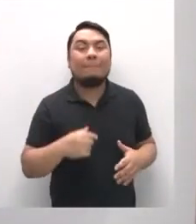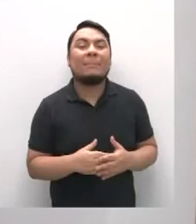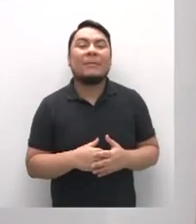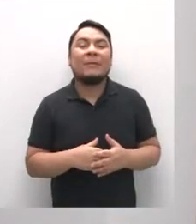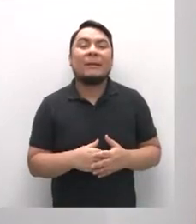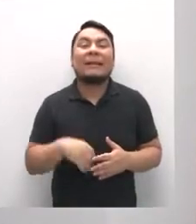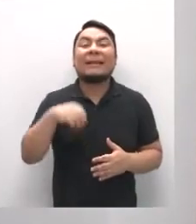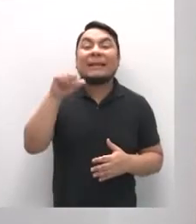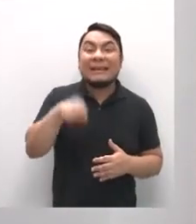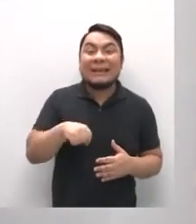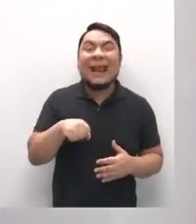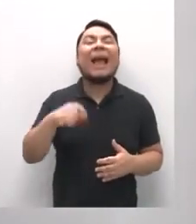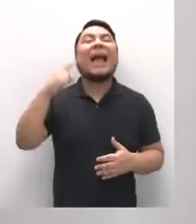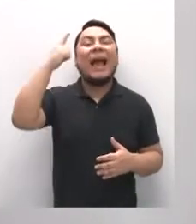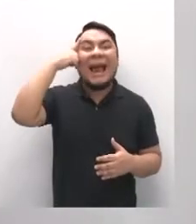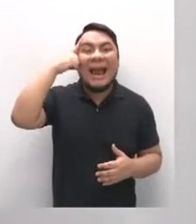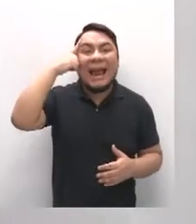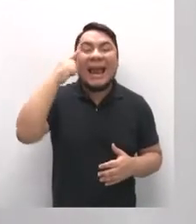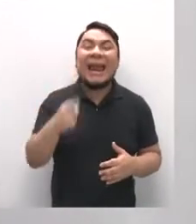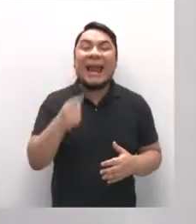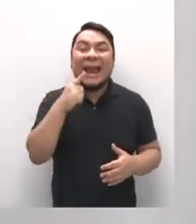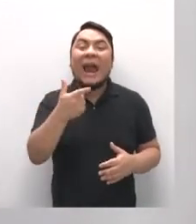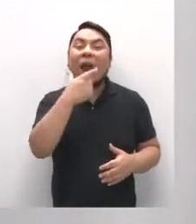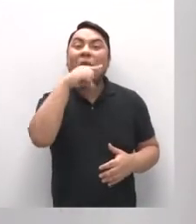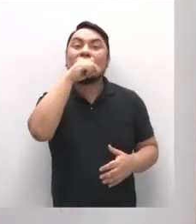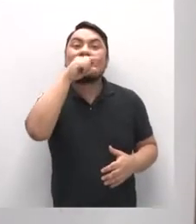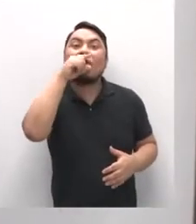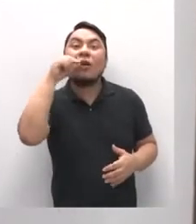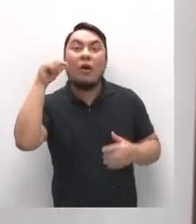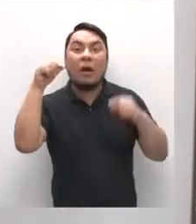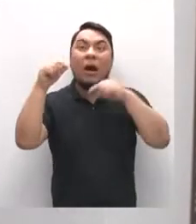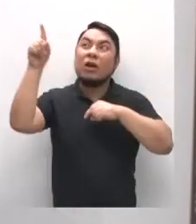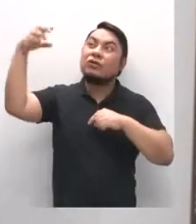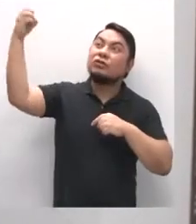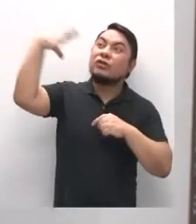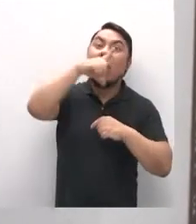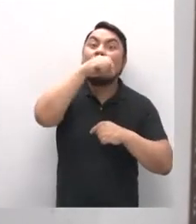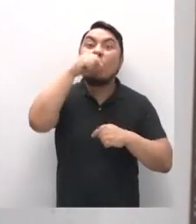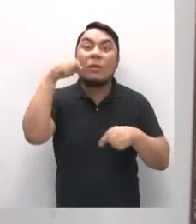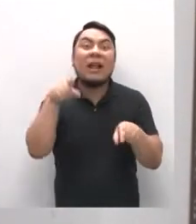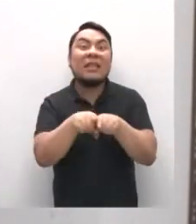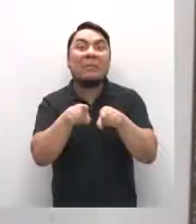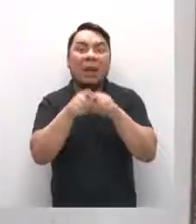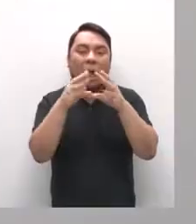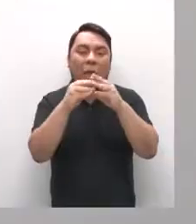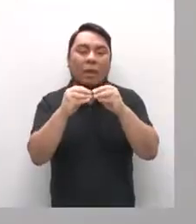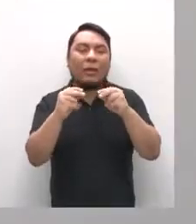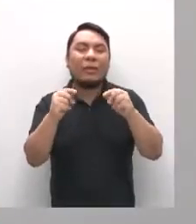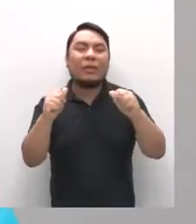¿Sí? ¡Claro! ¡El chocolate! Se derrite el chocolate con el calor, ¿no?